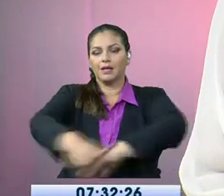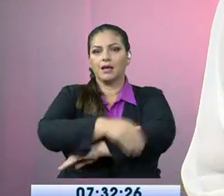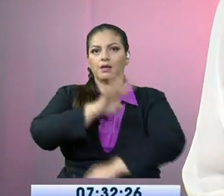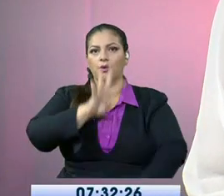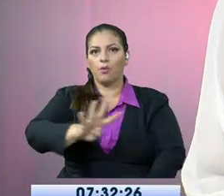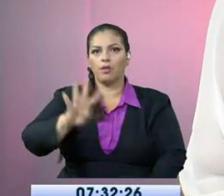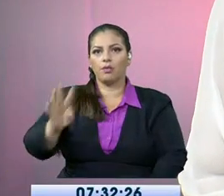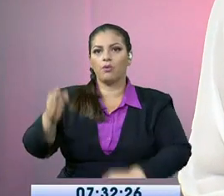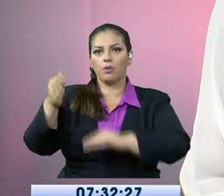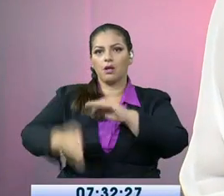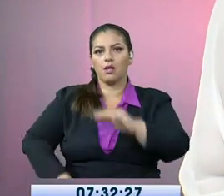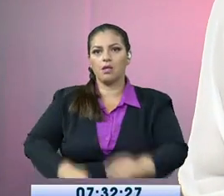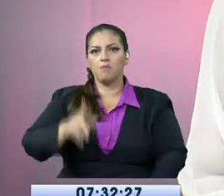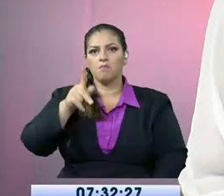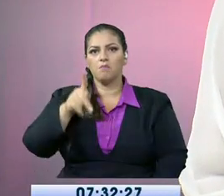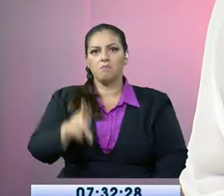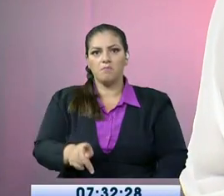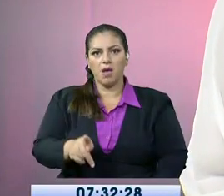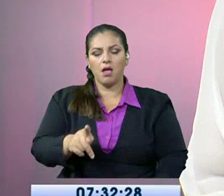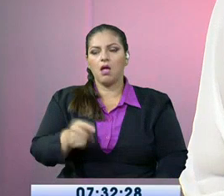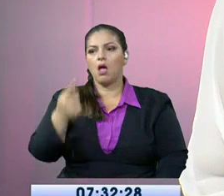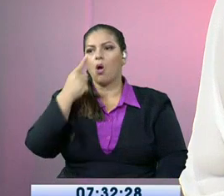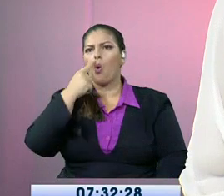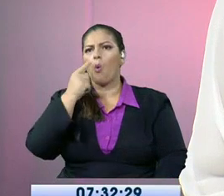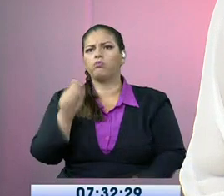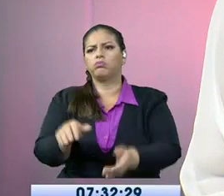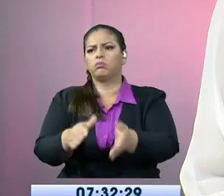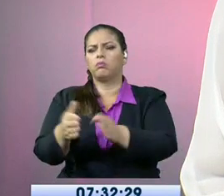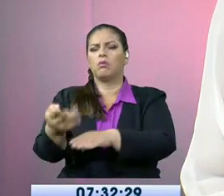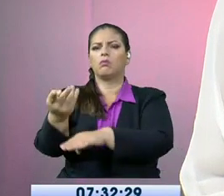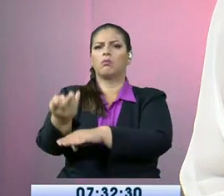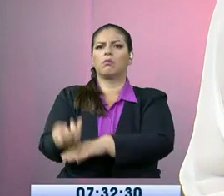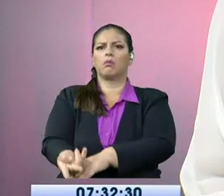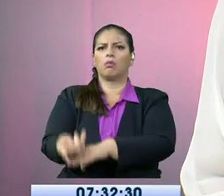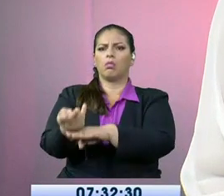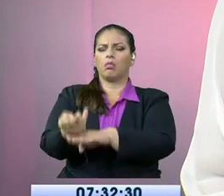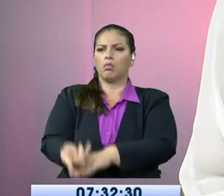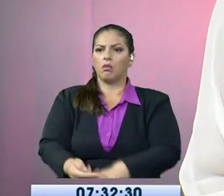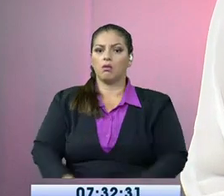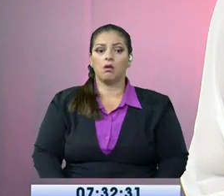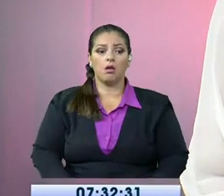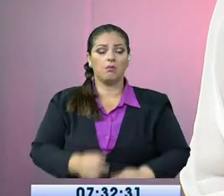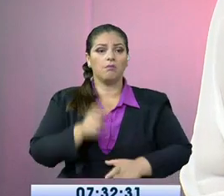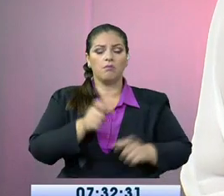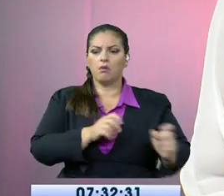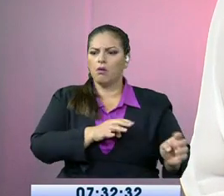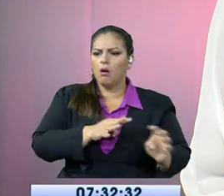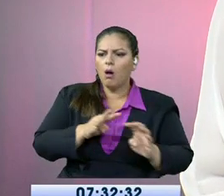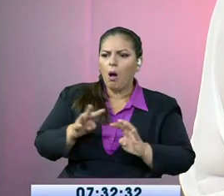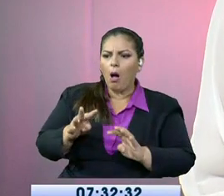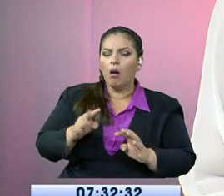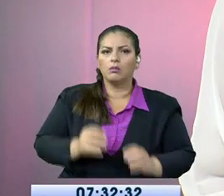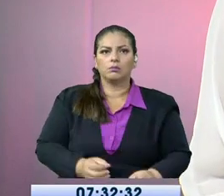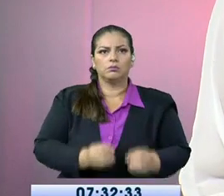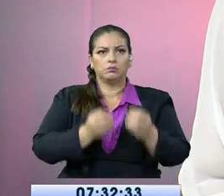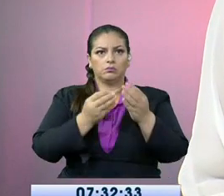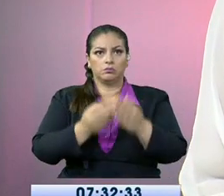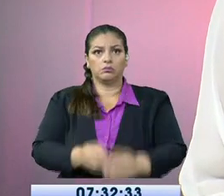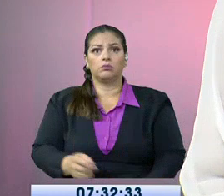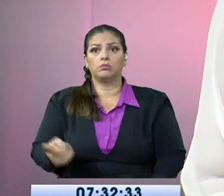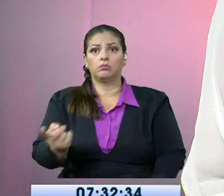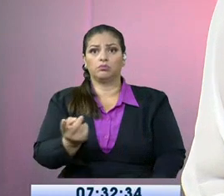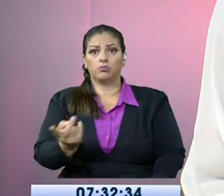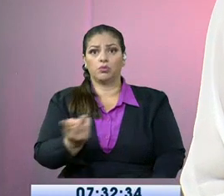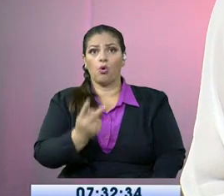de Guayaquil. Según habitantes del sector, el fallecido junto a otras dos personas habrían ingresado al agua en estado etílico.